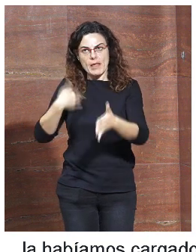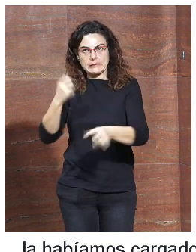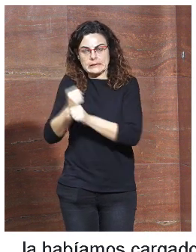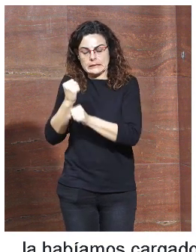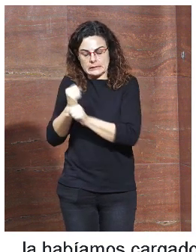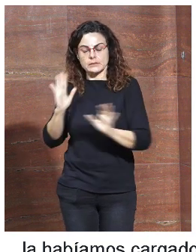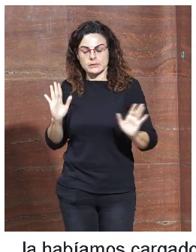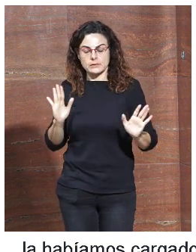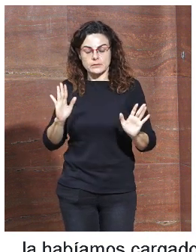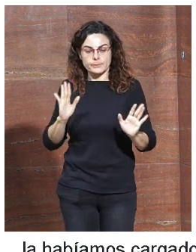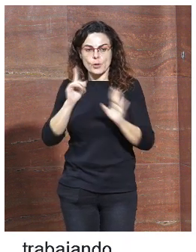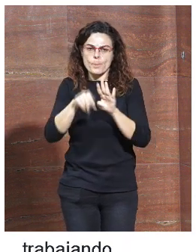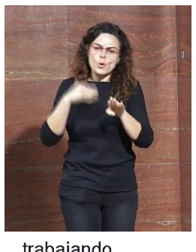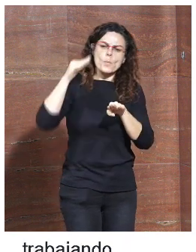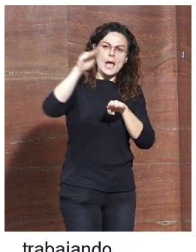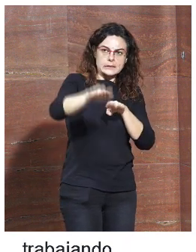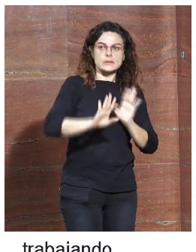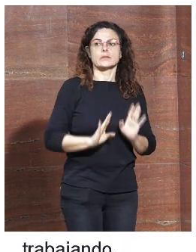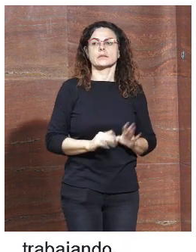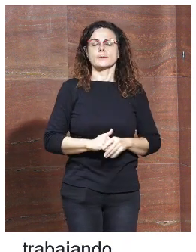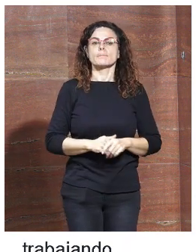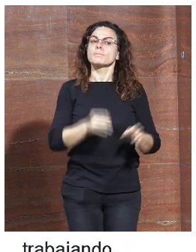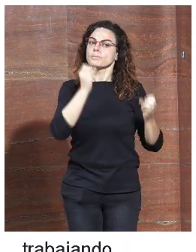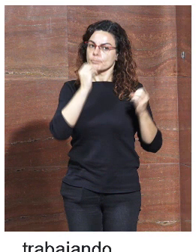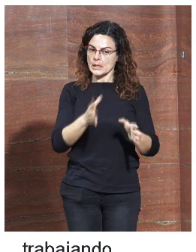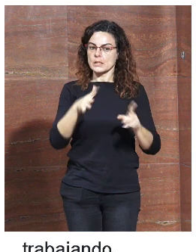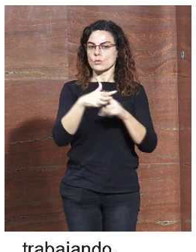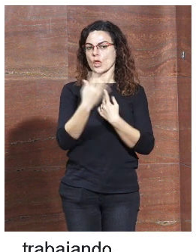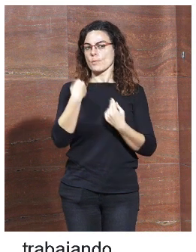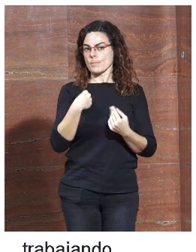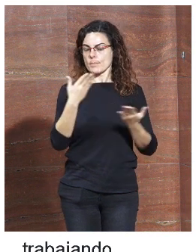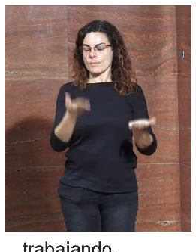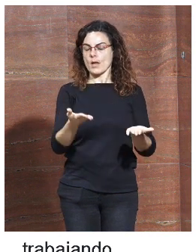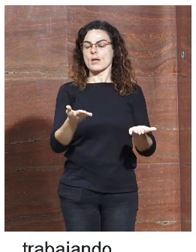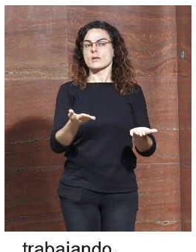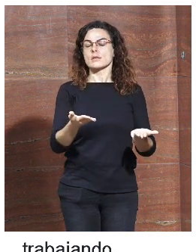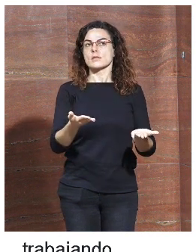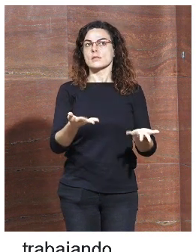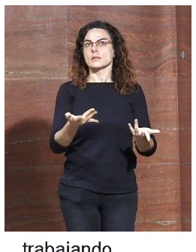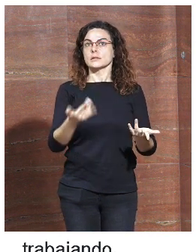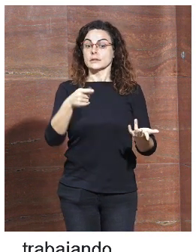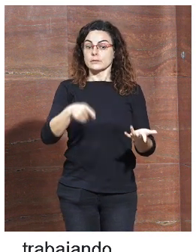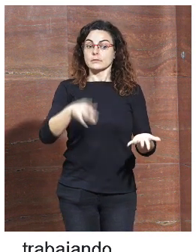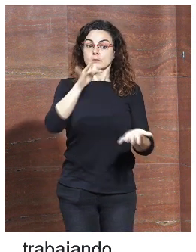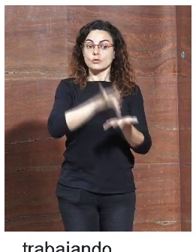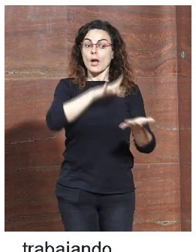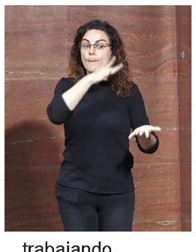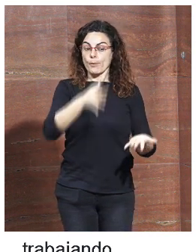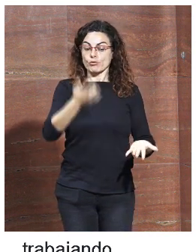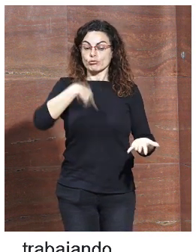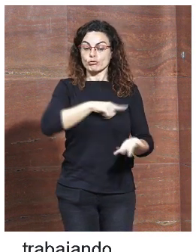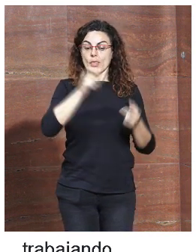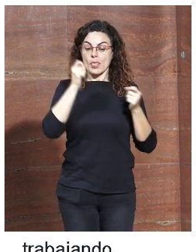más allá voy a ir, ¿no? Y es, vale, esta situación es así también en gran medida porque lo que hemos